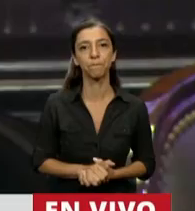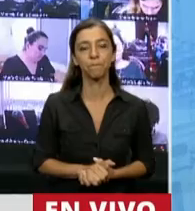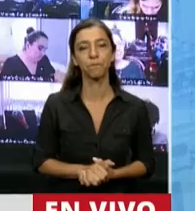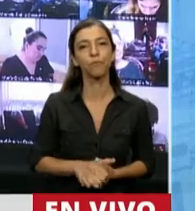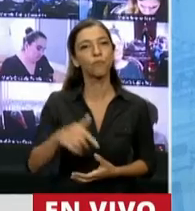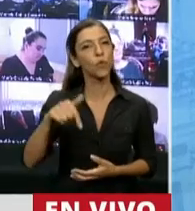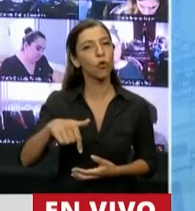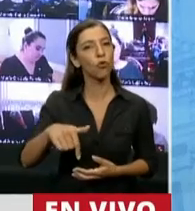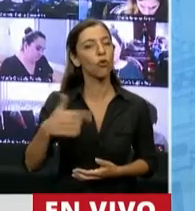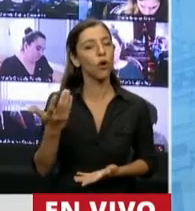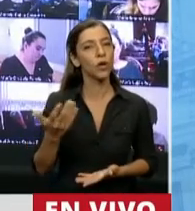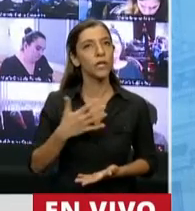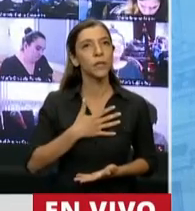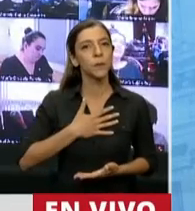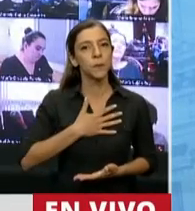no logro recuperar